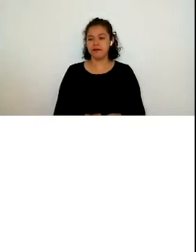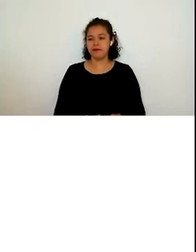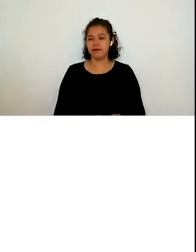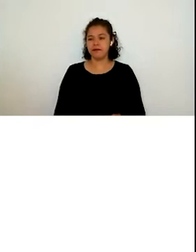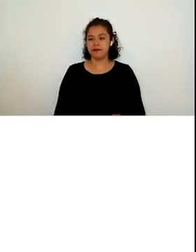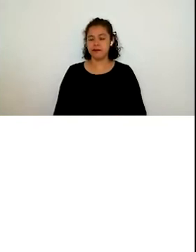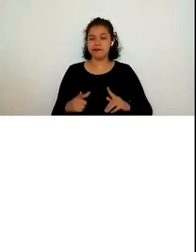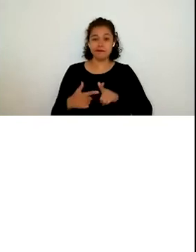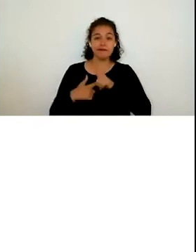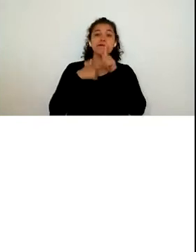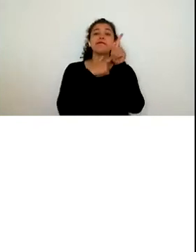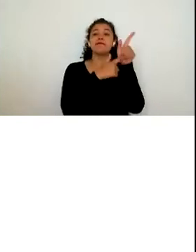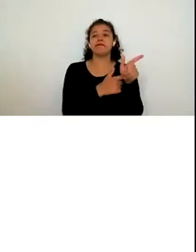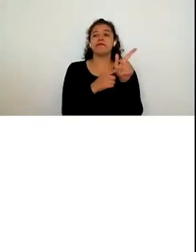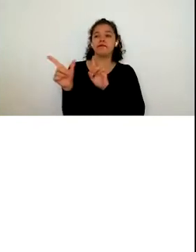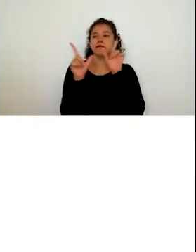Seguimos avanzando, por favor.